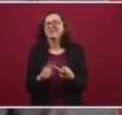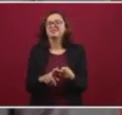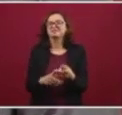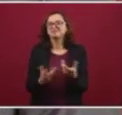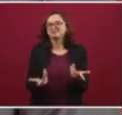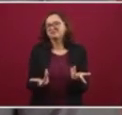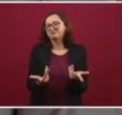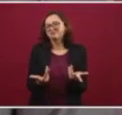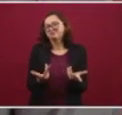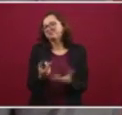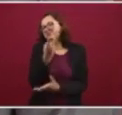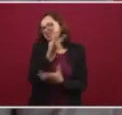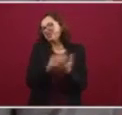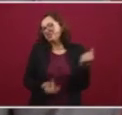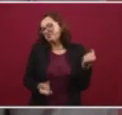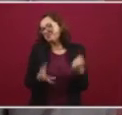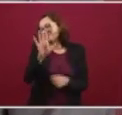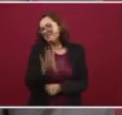porque